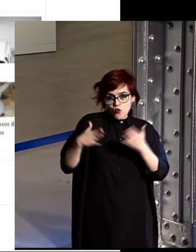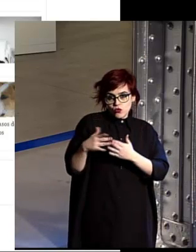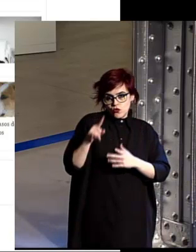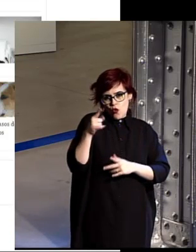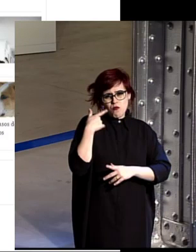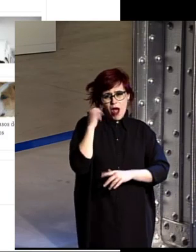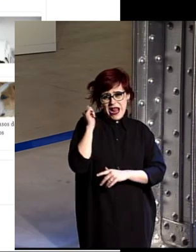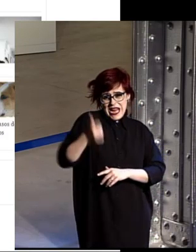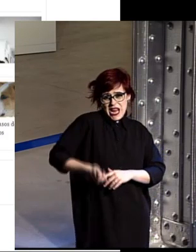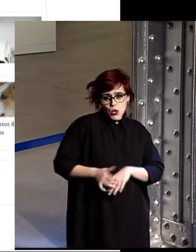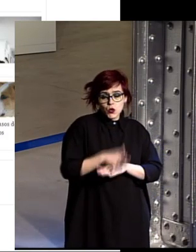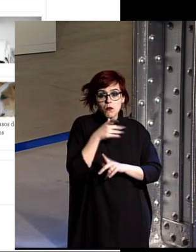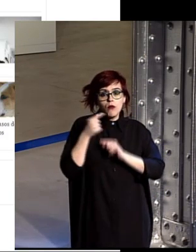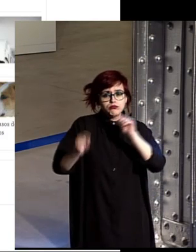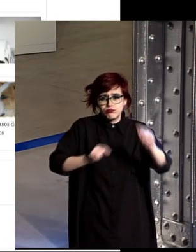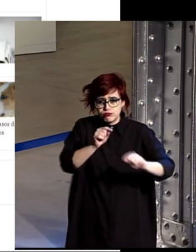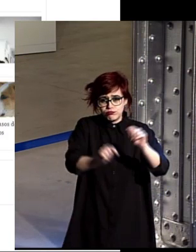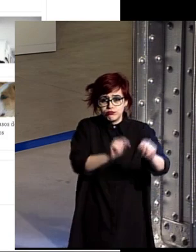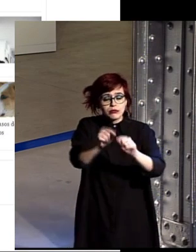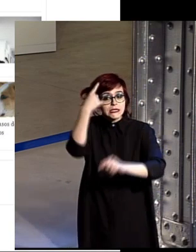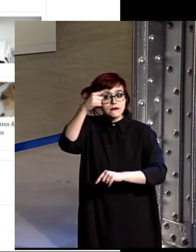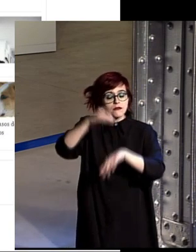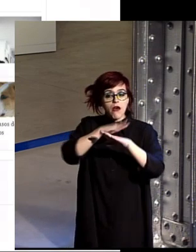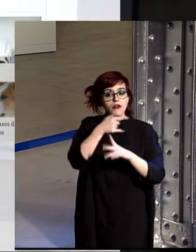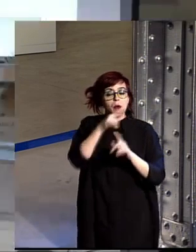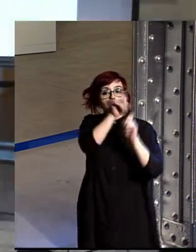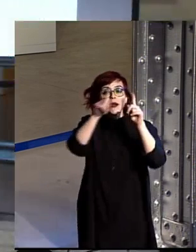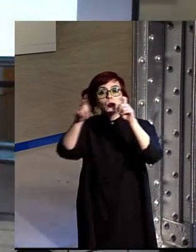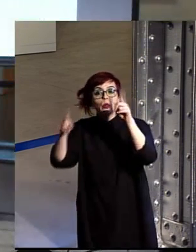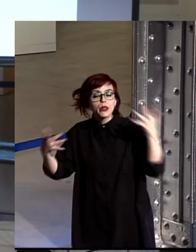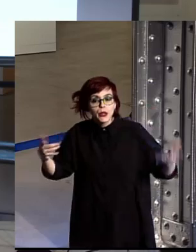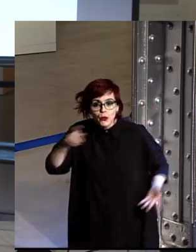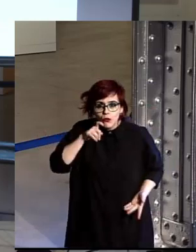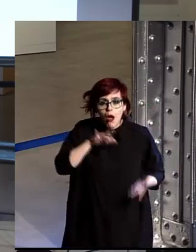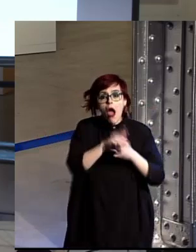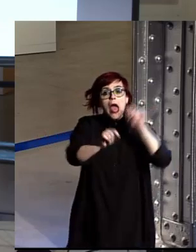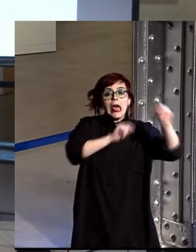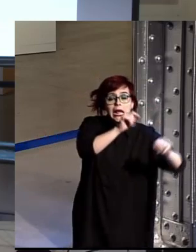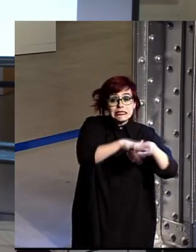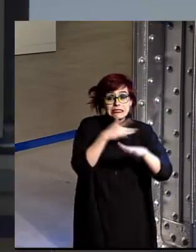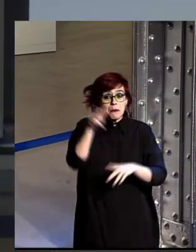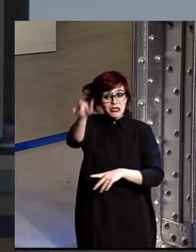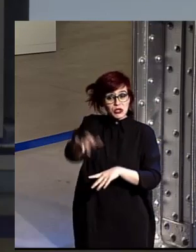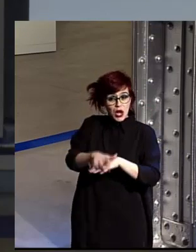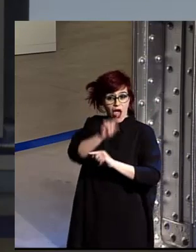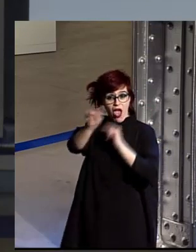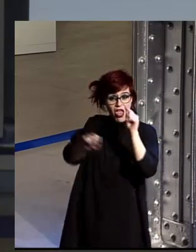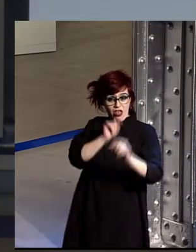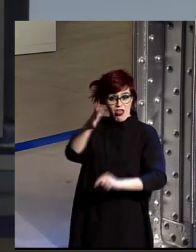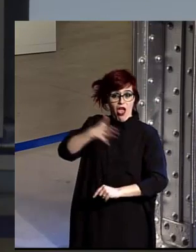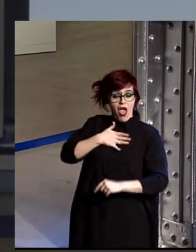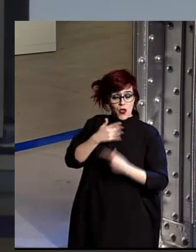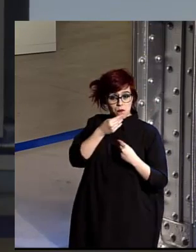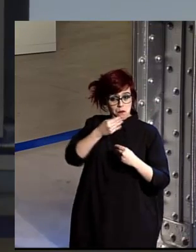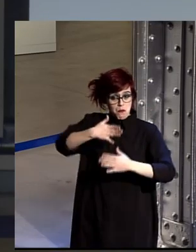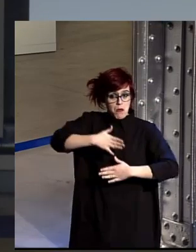una vacuna? ¿Cómo se transmite? O sea, estaréis hartos de haber visto en telediarios de todas las preguntas, ¿no? ¿Cómo se transmite? Si toco a una persona infectada, ¿puedo infectarme yo?